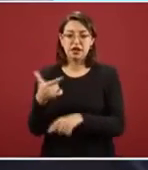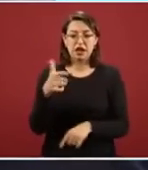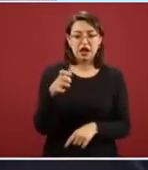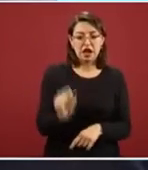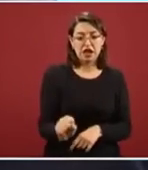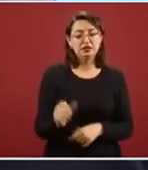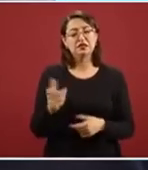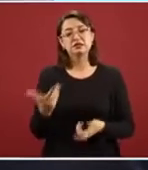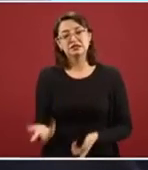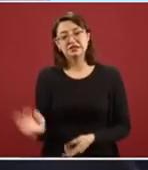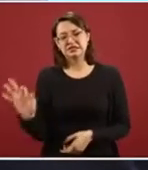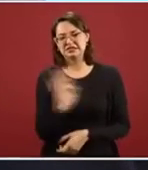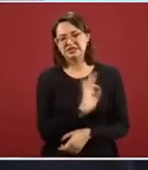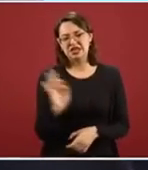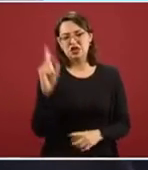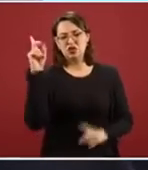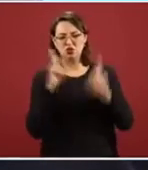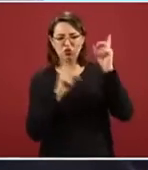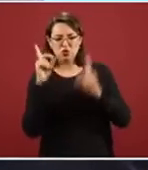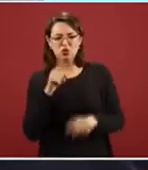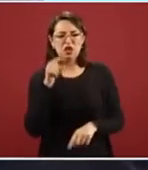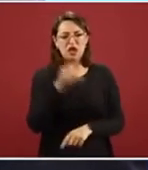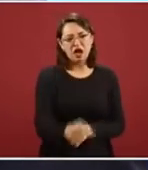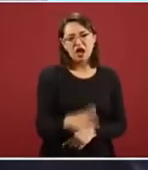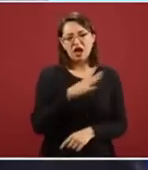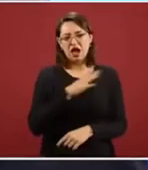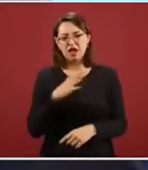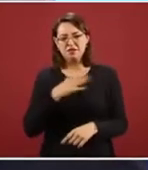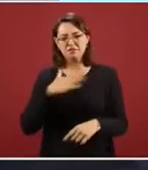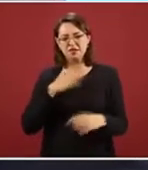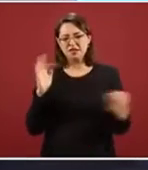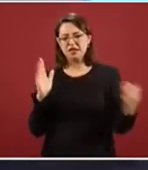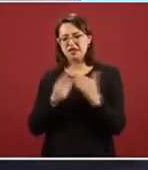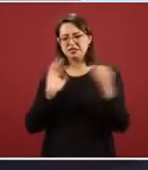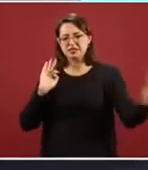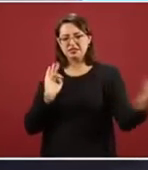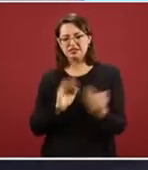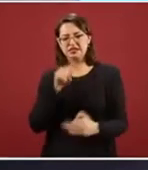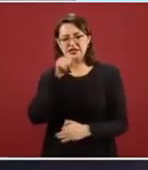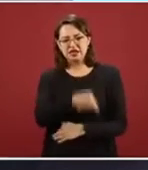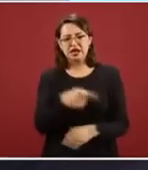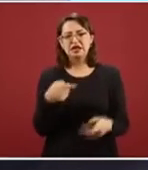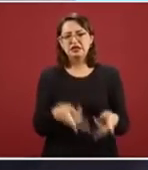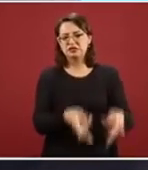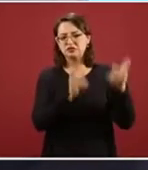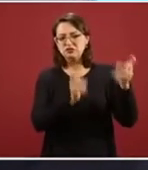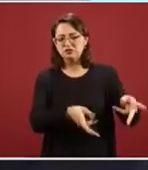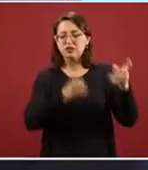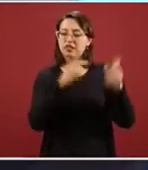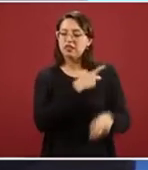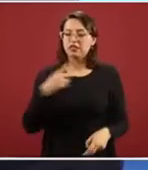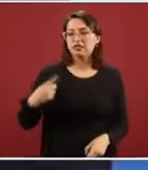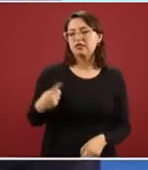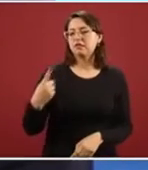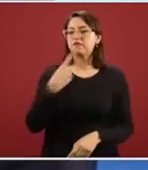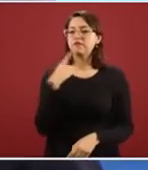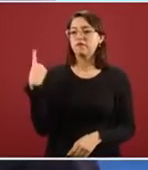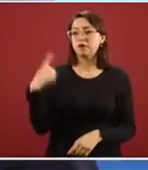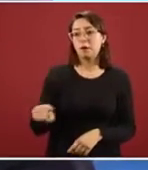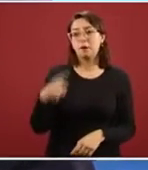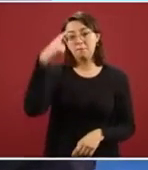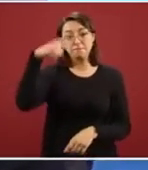si estamos ante la sospecha de que existe una toma clandestina cerca de nosotros, debemos denunciarla y ponernos a